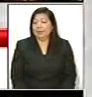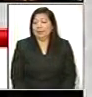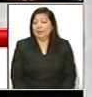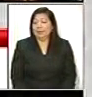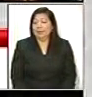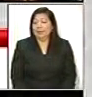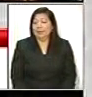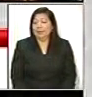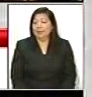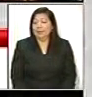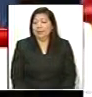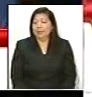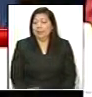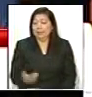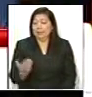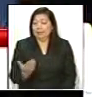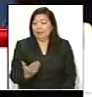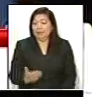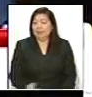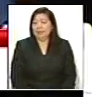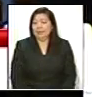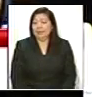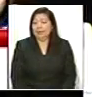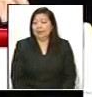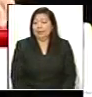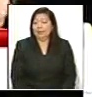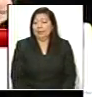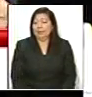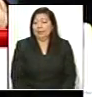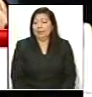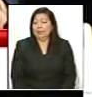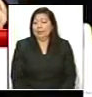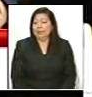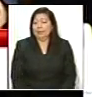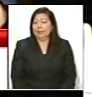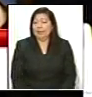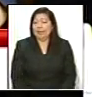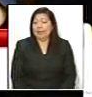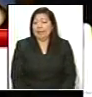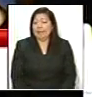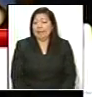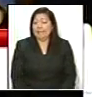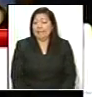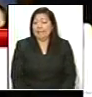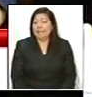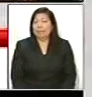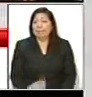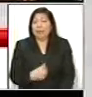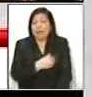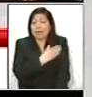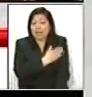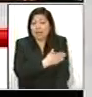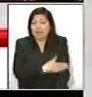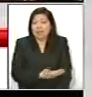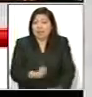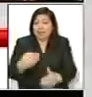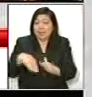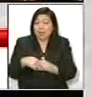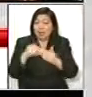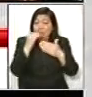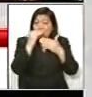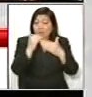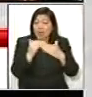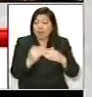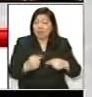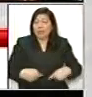Es un pedido más, congresista Meléndez. Estoy poniendo al voto todos los pedidos. Congresistas, los que estén a favor de que se incluya en la orden del día